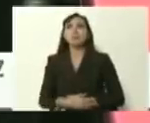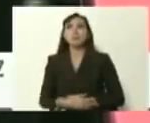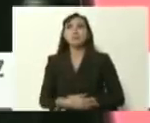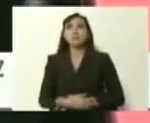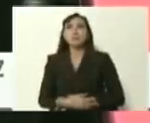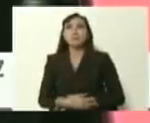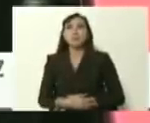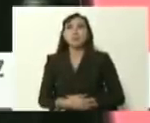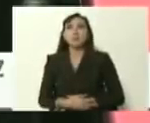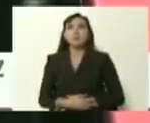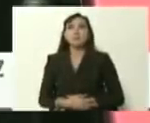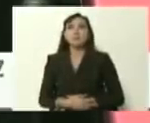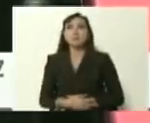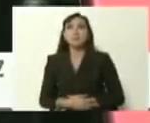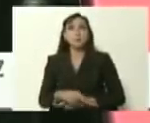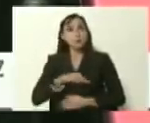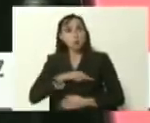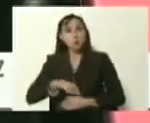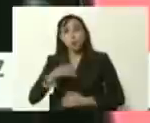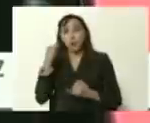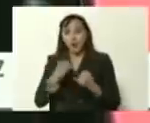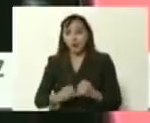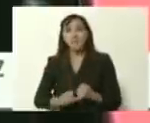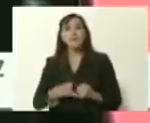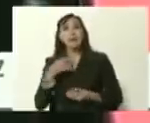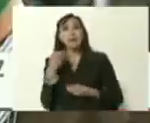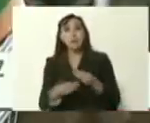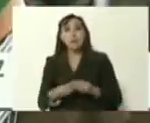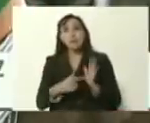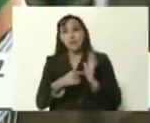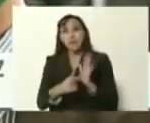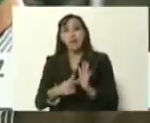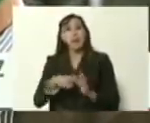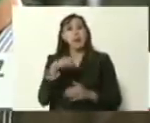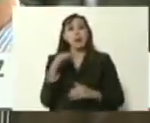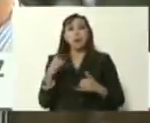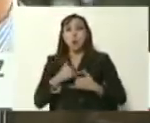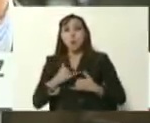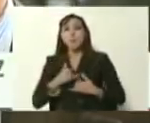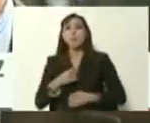otros. Porque al final, en esencia, somos lo mismo.